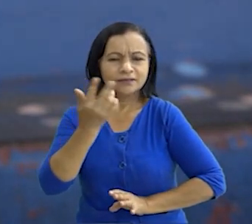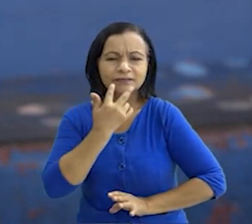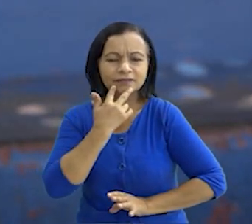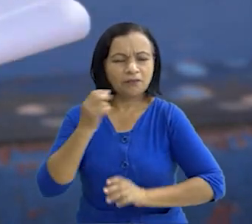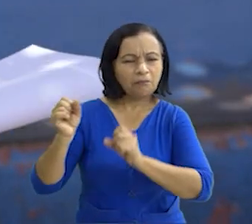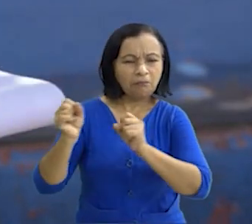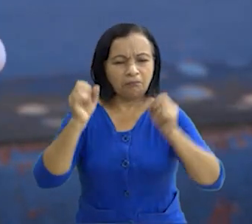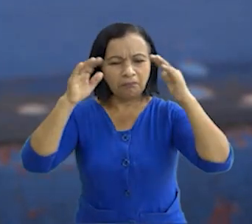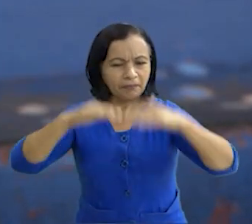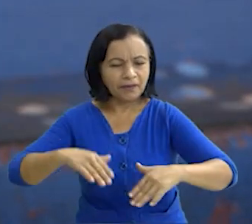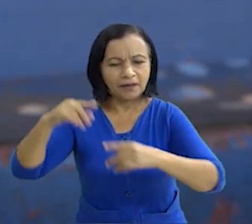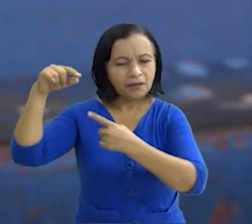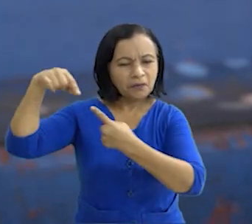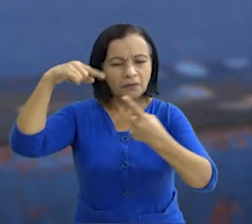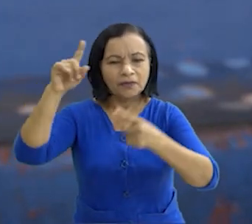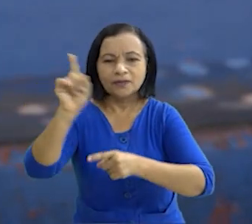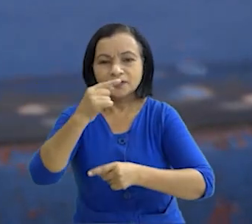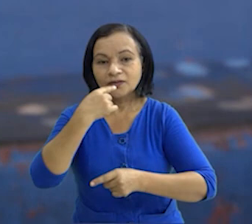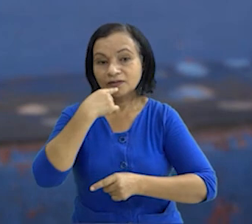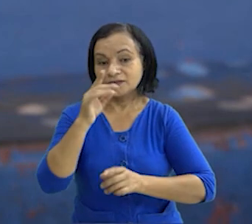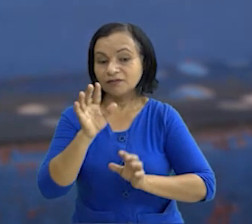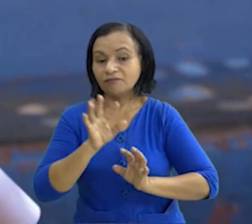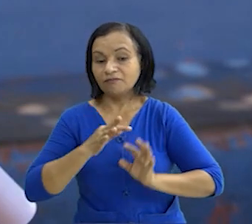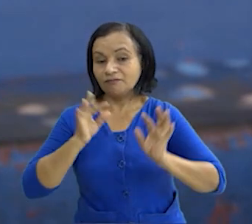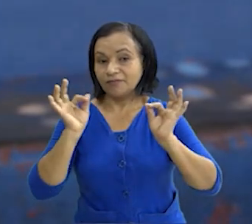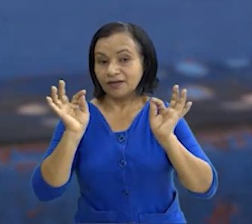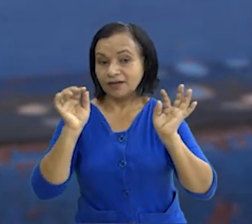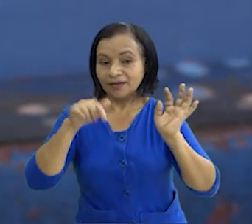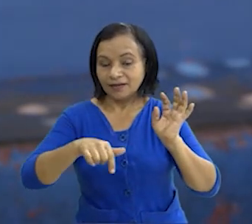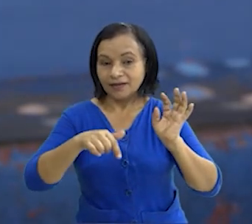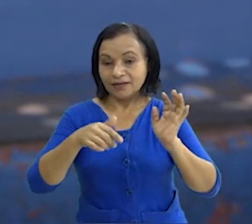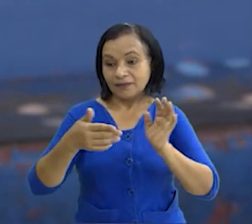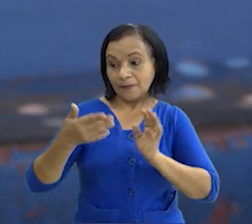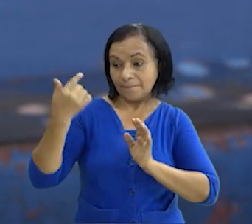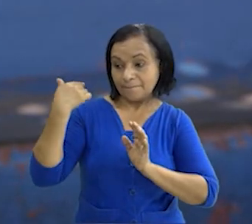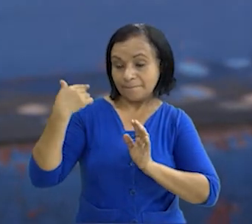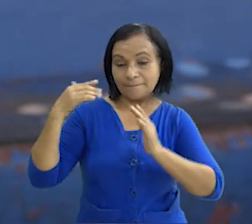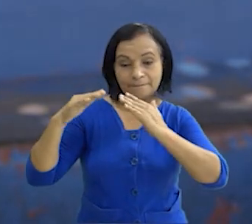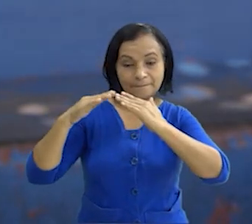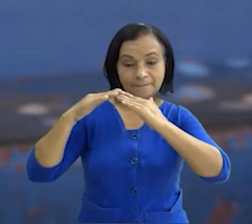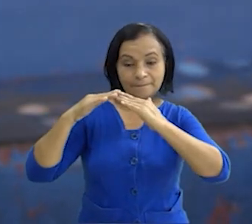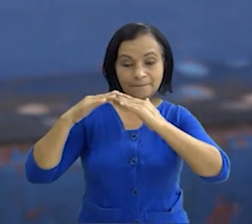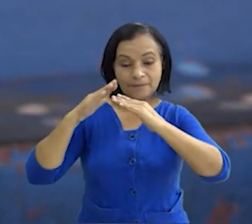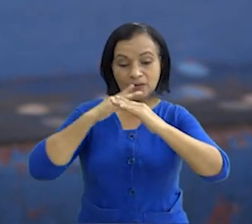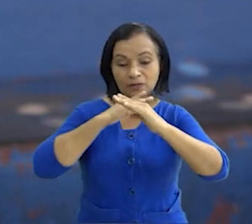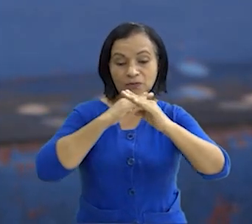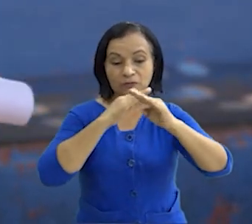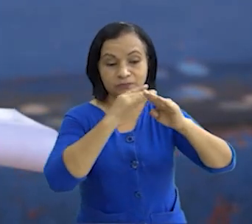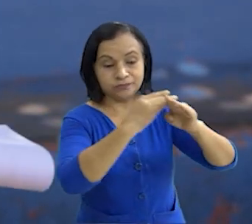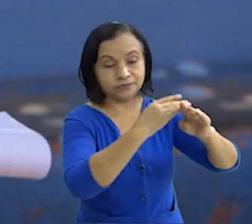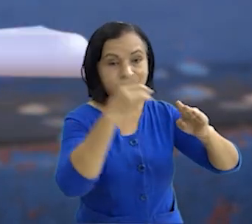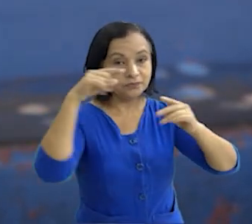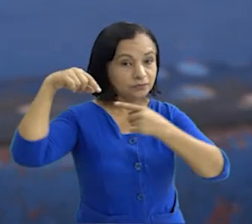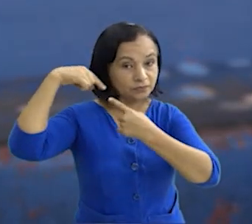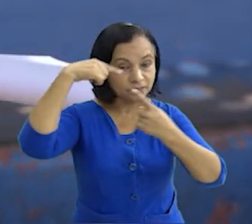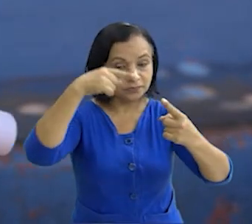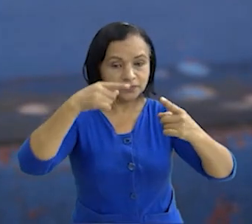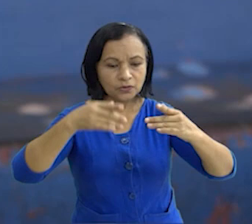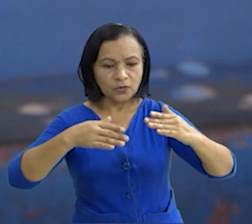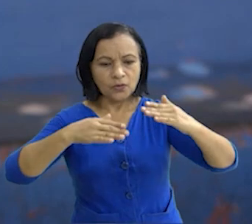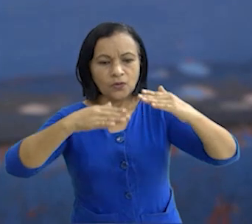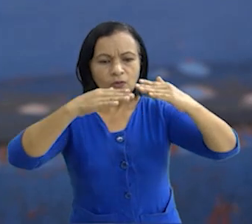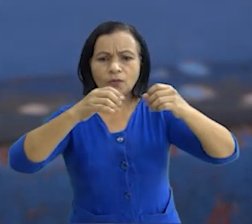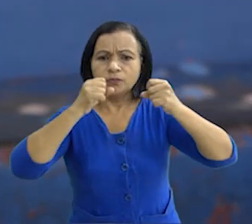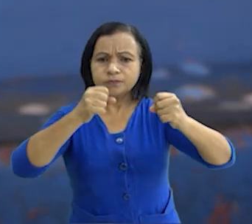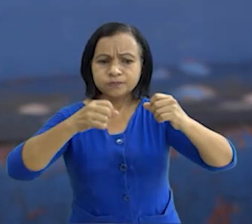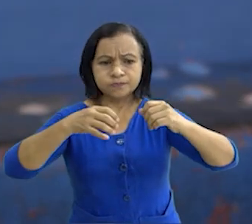ni los terremotos ni los huracanes nos invaden, porque tenemos a Merrisque aquí a mi espalda, que nos protege de los huracanes, y que nosotros estamos sobre una inmensa